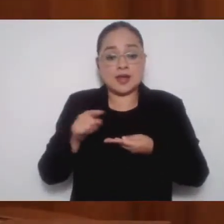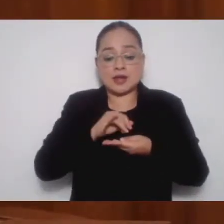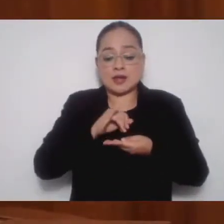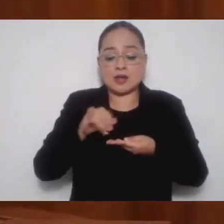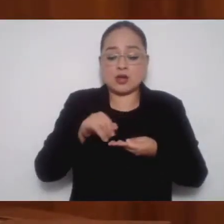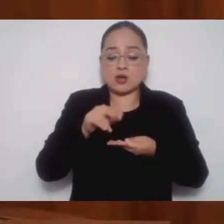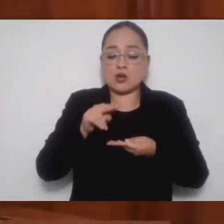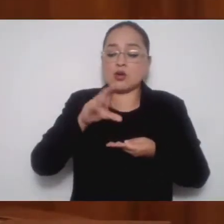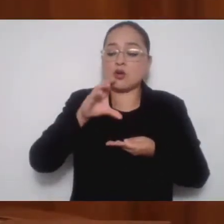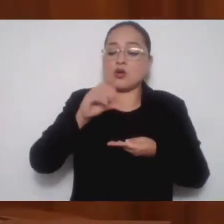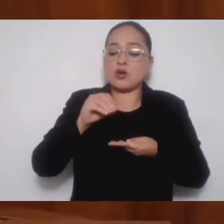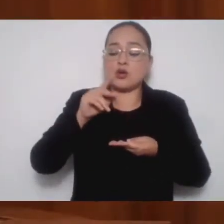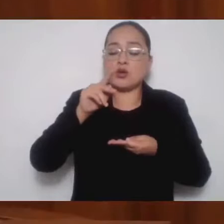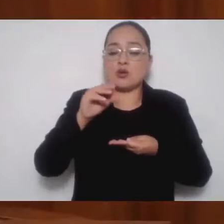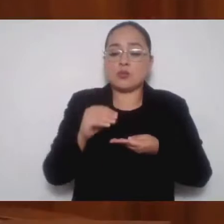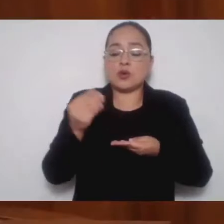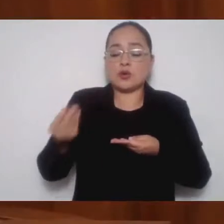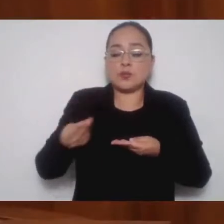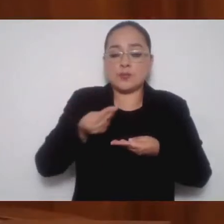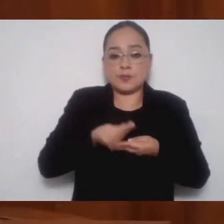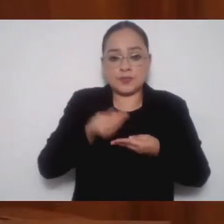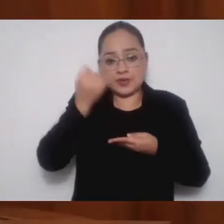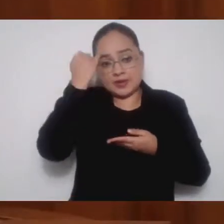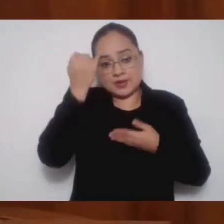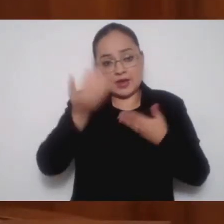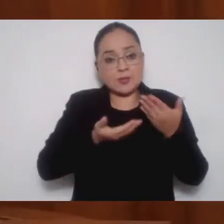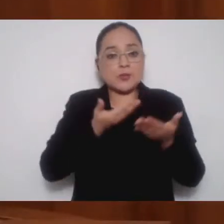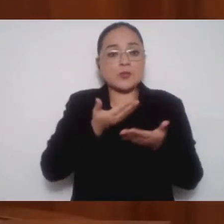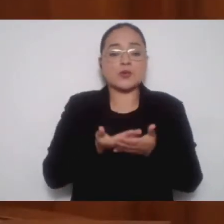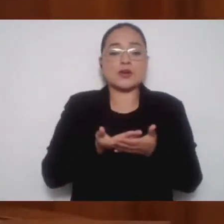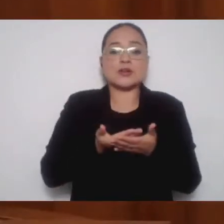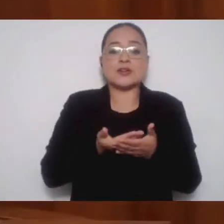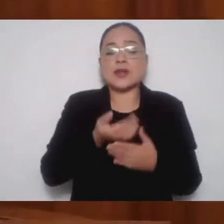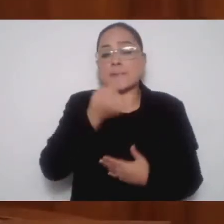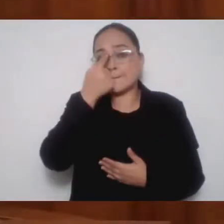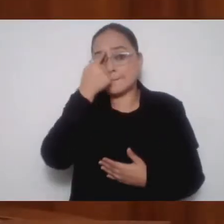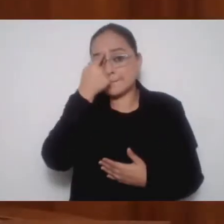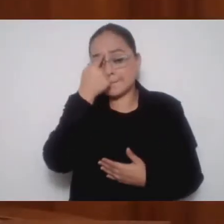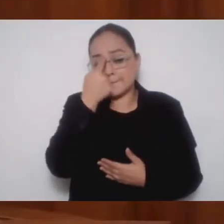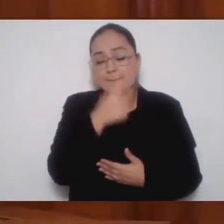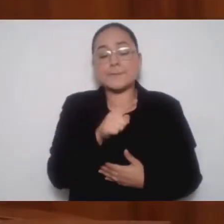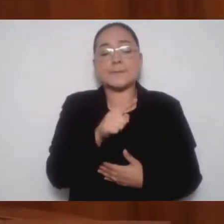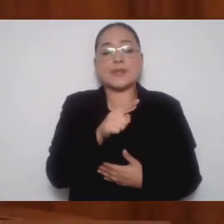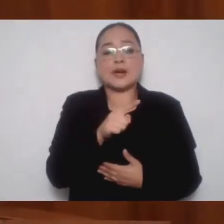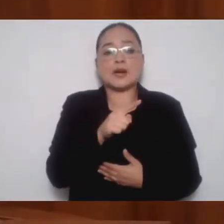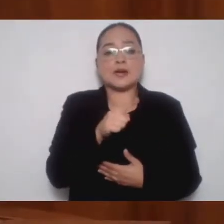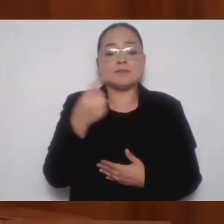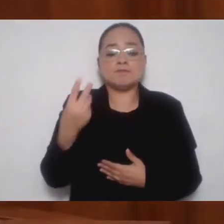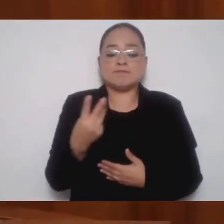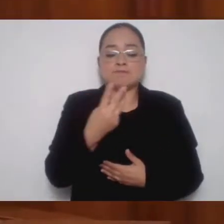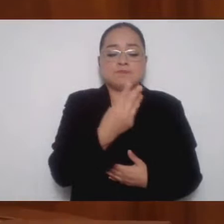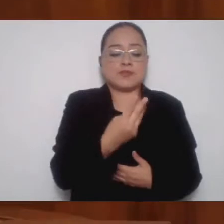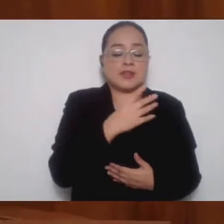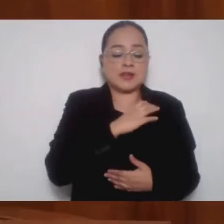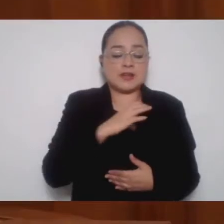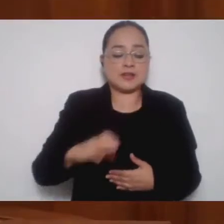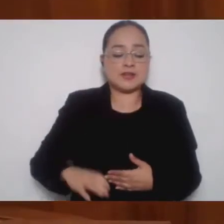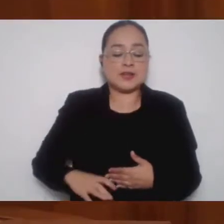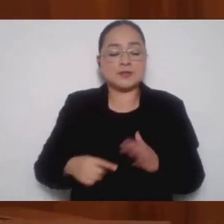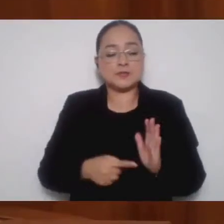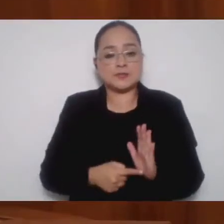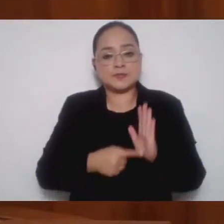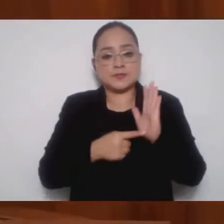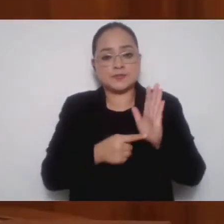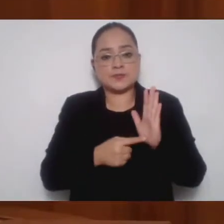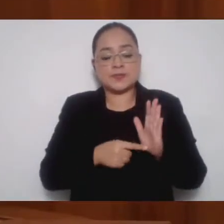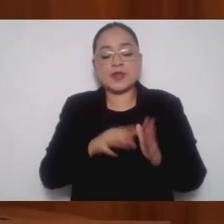la Junta de Coordinación Política, iniciativa de decreto por el que se propone terna de ciudadanos para